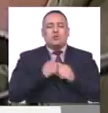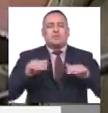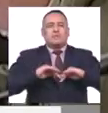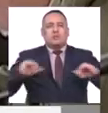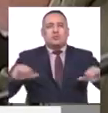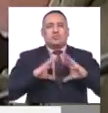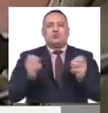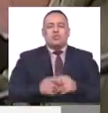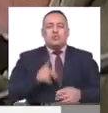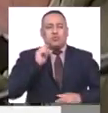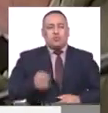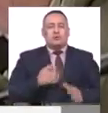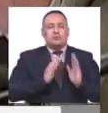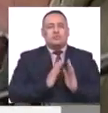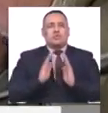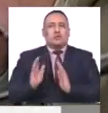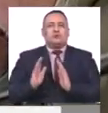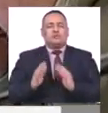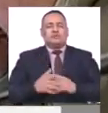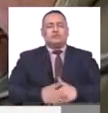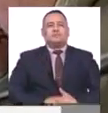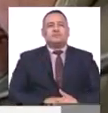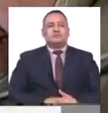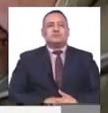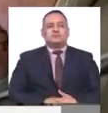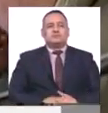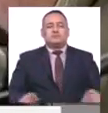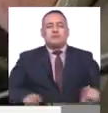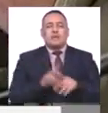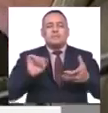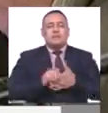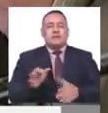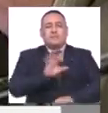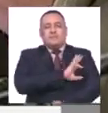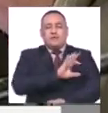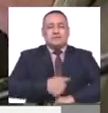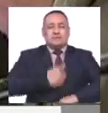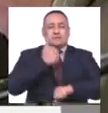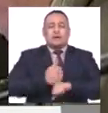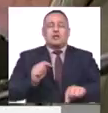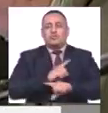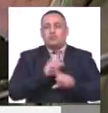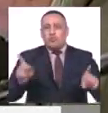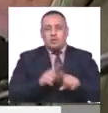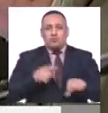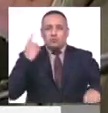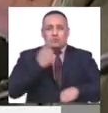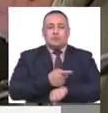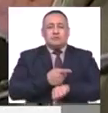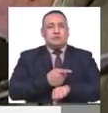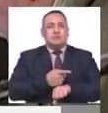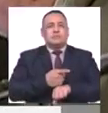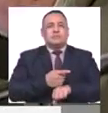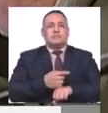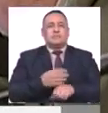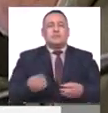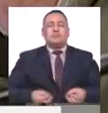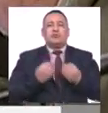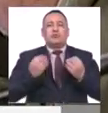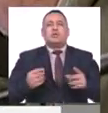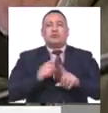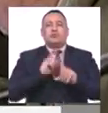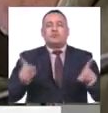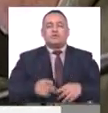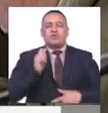separaciones de los jueces del proceso, jueces. Porque el fiscal no es recusable, porque no